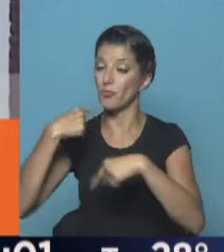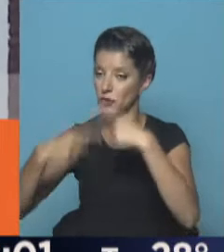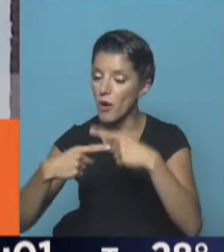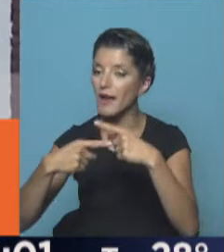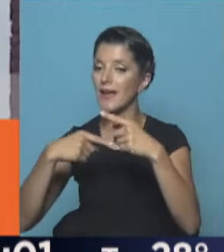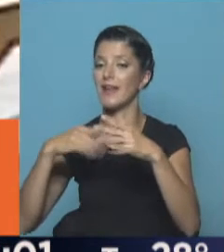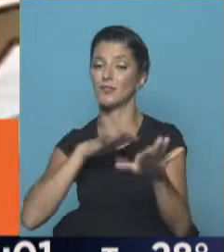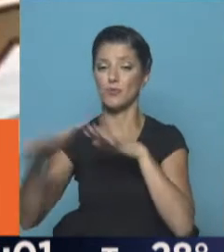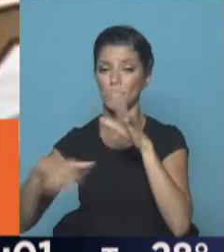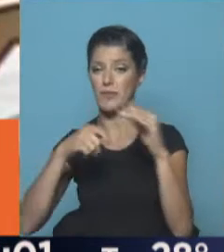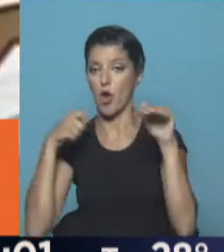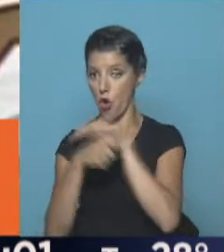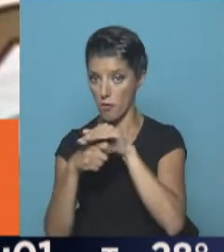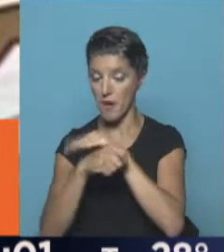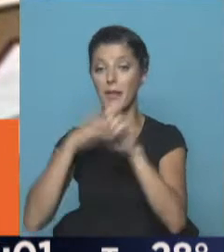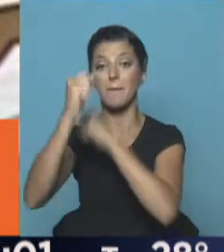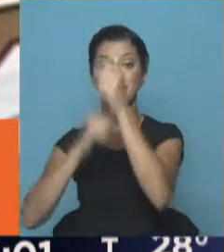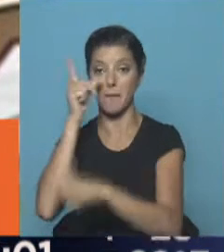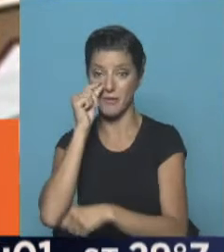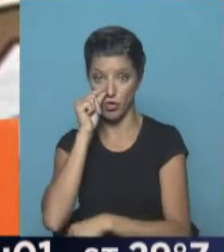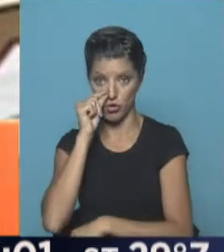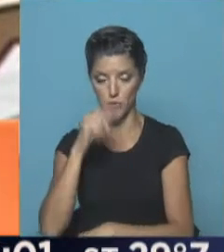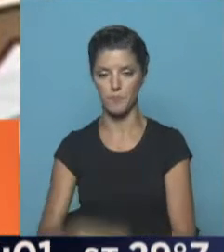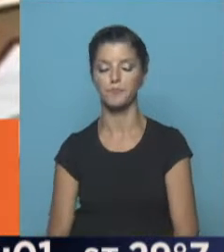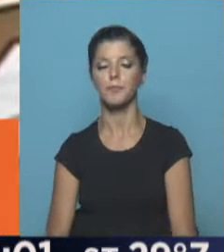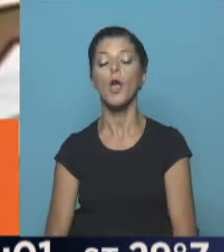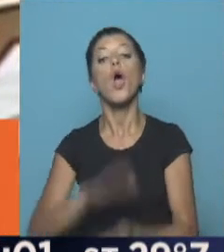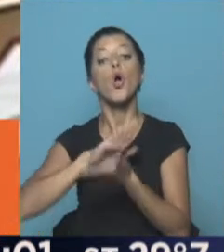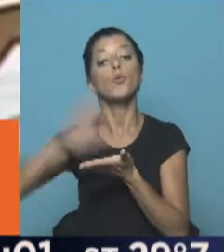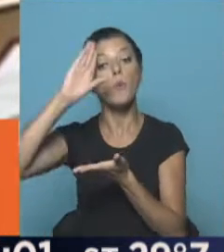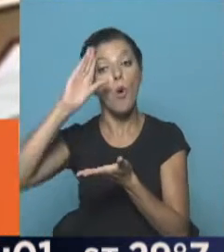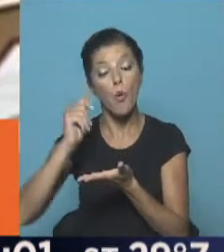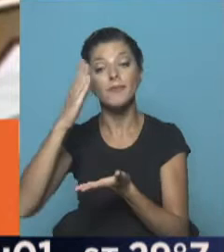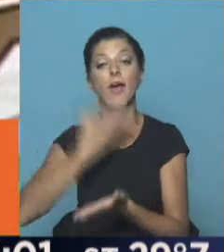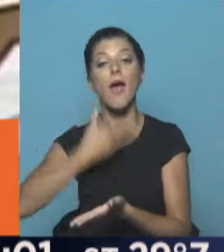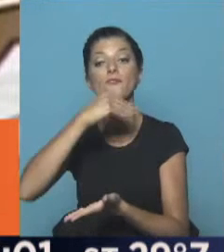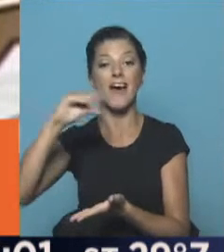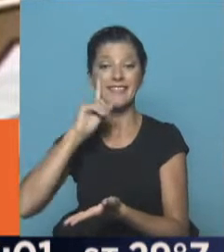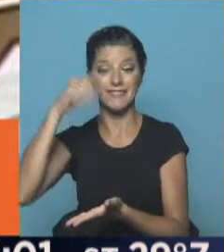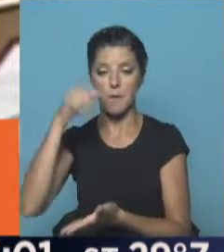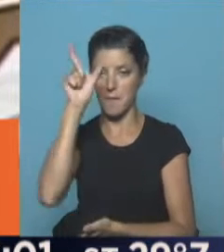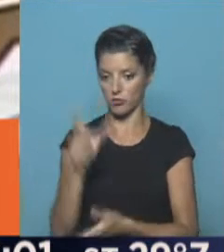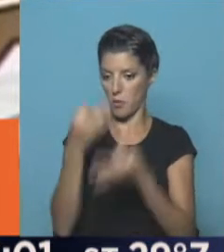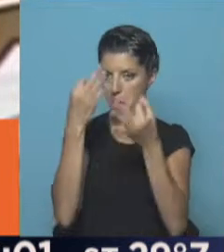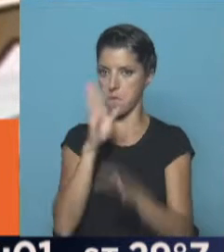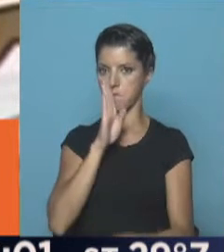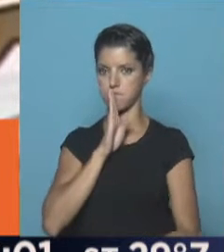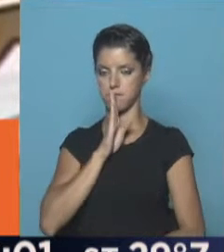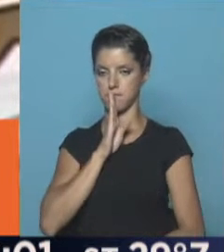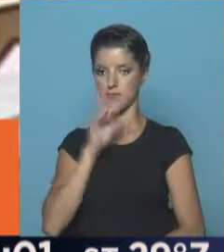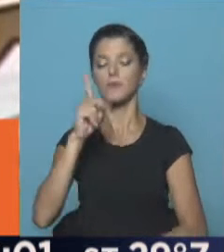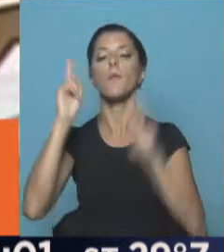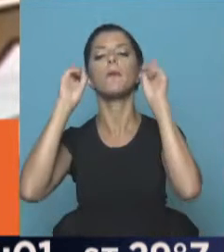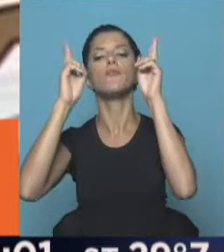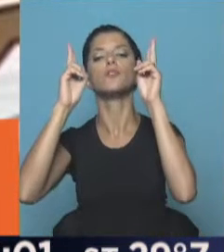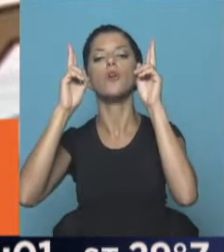petrolera estatal louis son fachín el nuevo juez es un hombre reservado y de bajo perfil es profesor